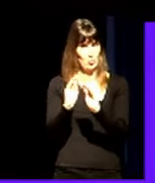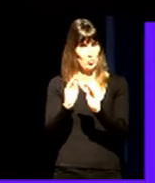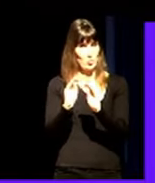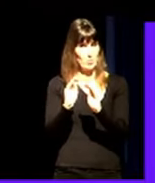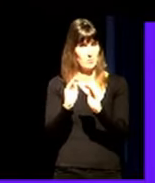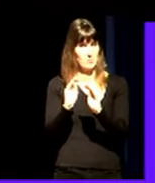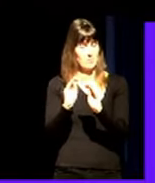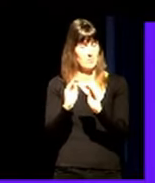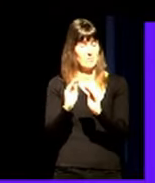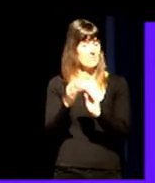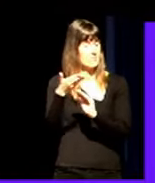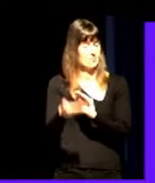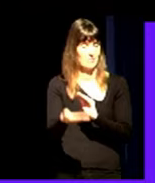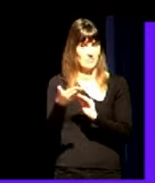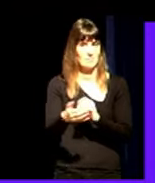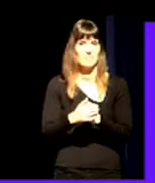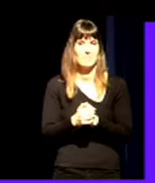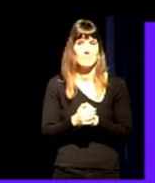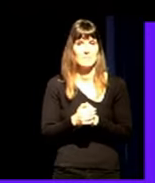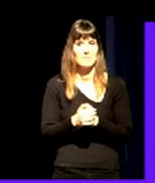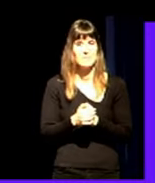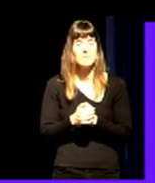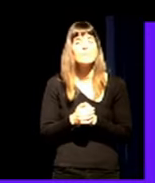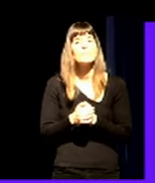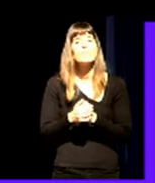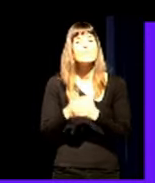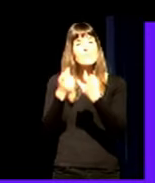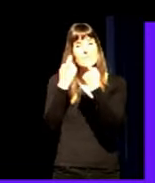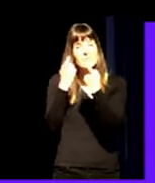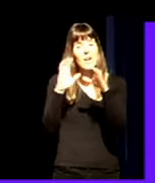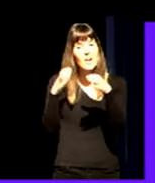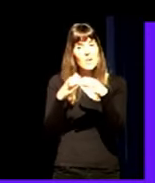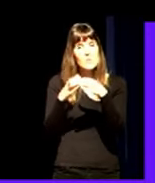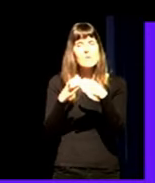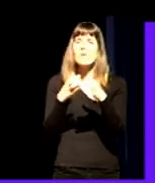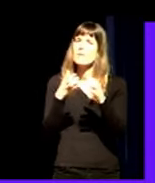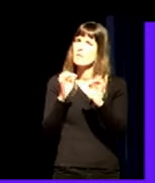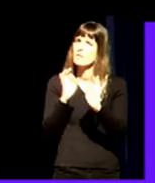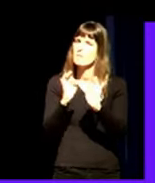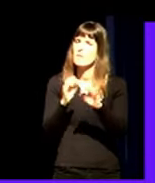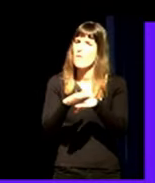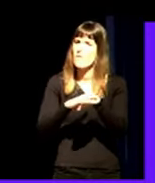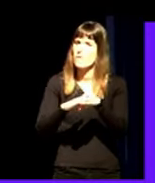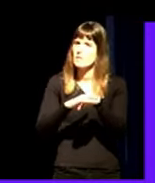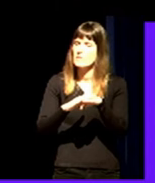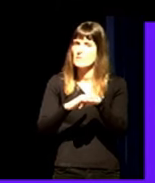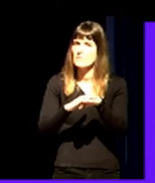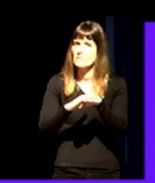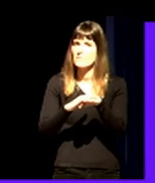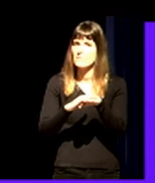algo importante, como un elemento educativo,